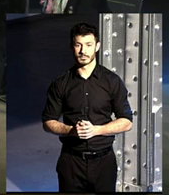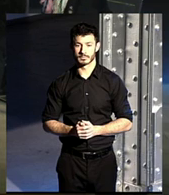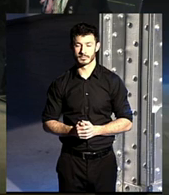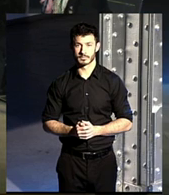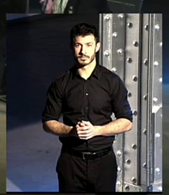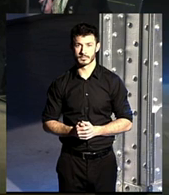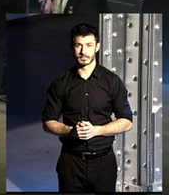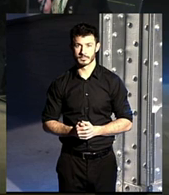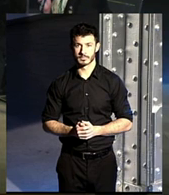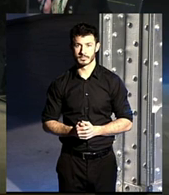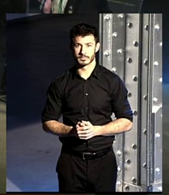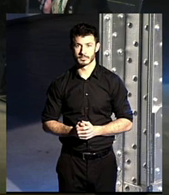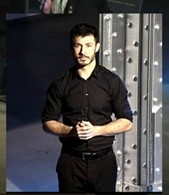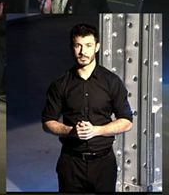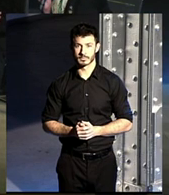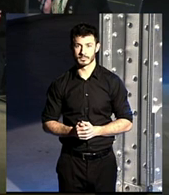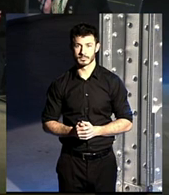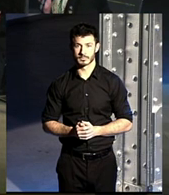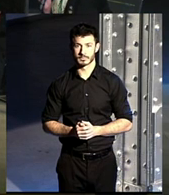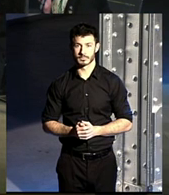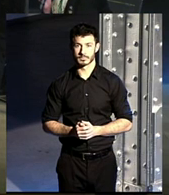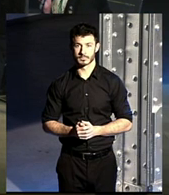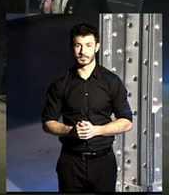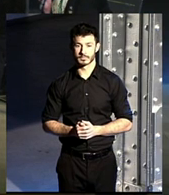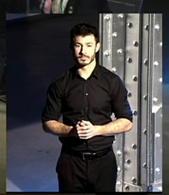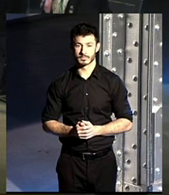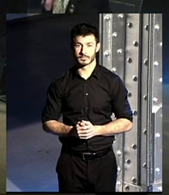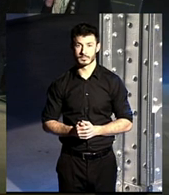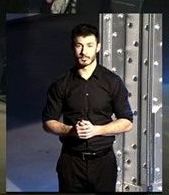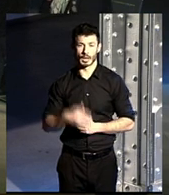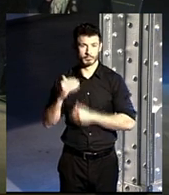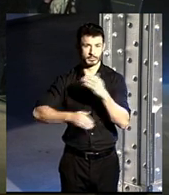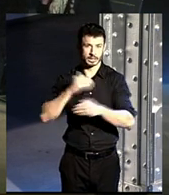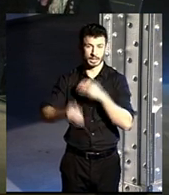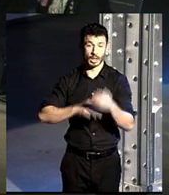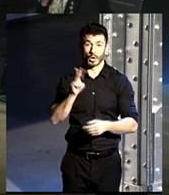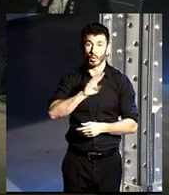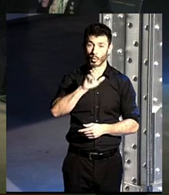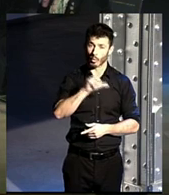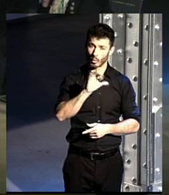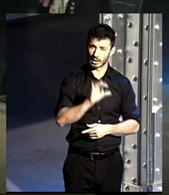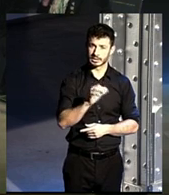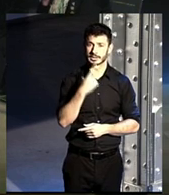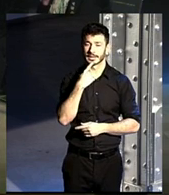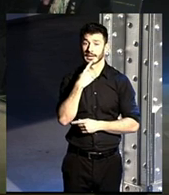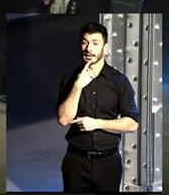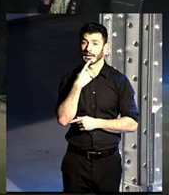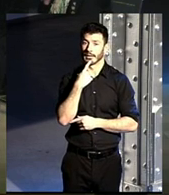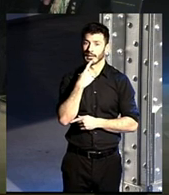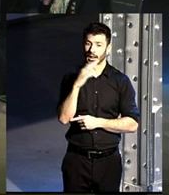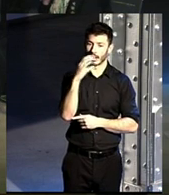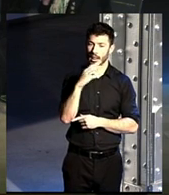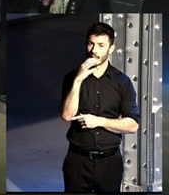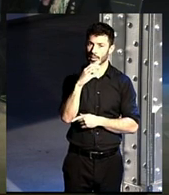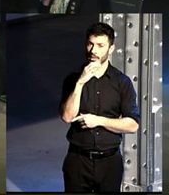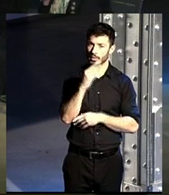the Journey to the Moon, the Time Machine. Más adelante H.G. Wells dijo que él utilizaba la ciencia igual que un mago de